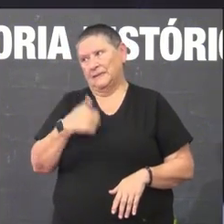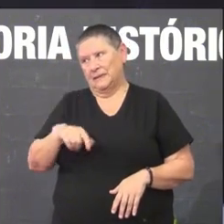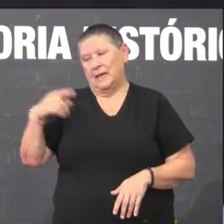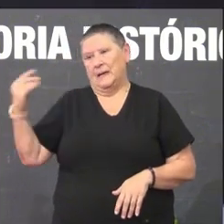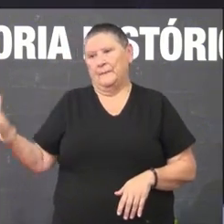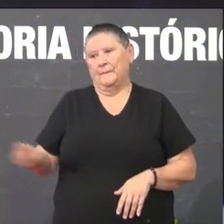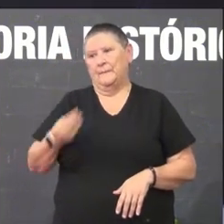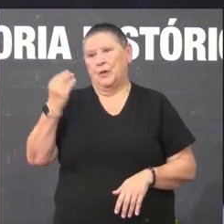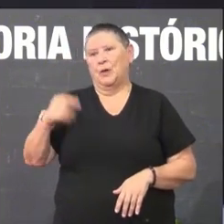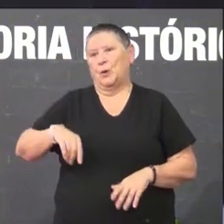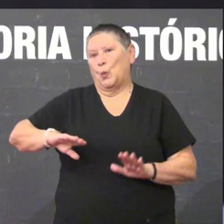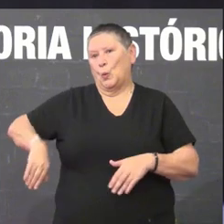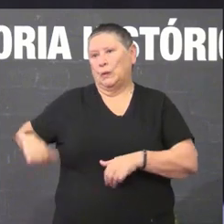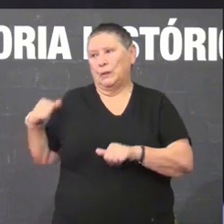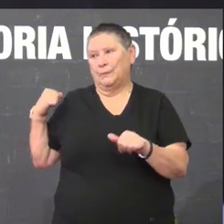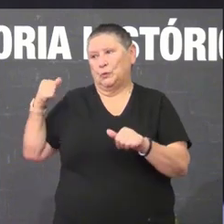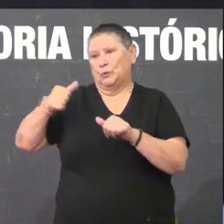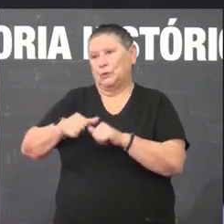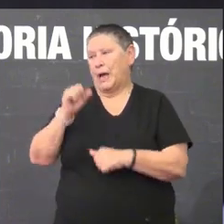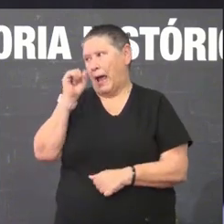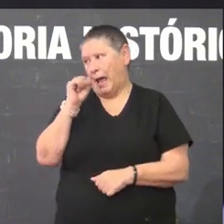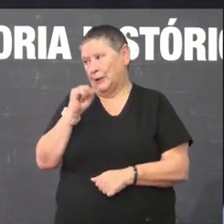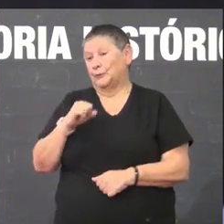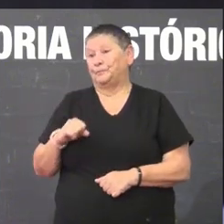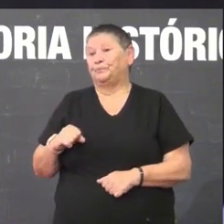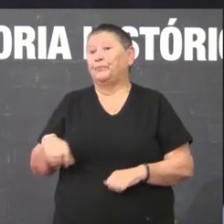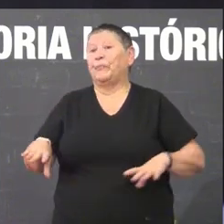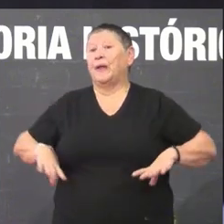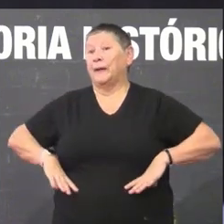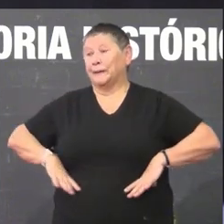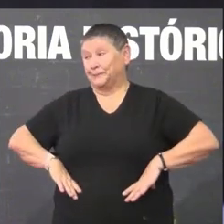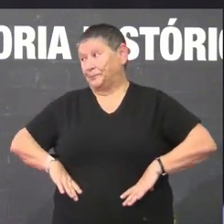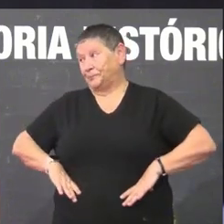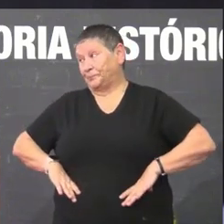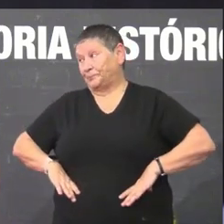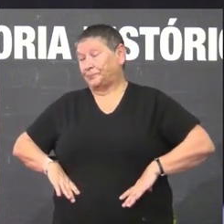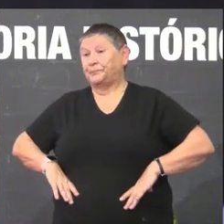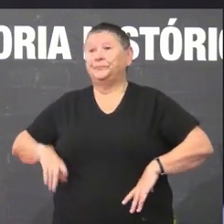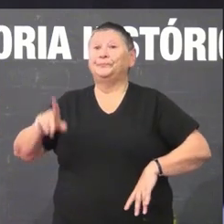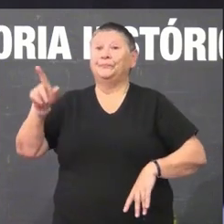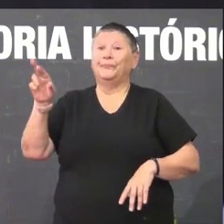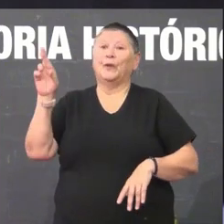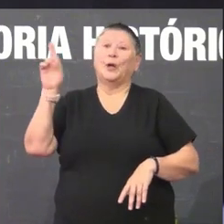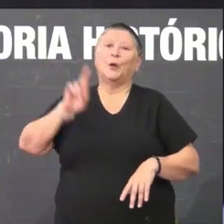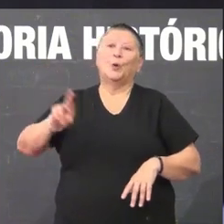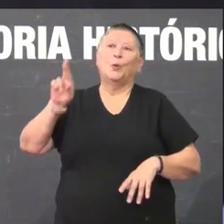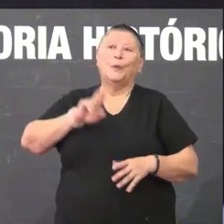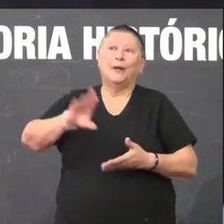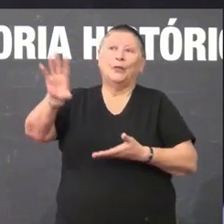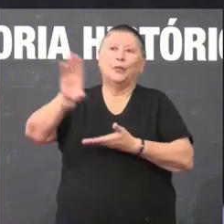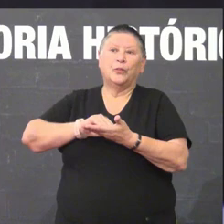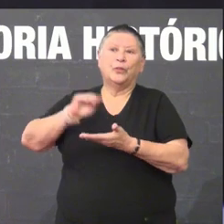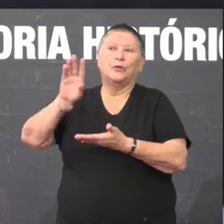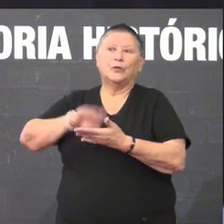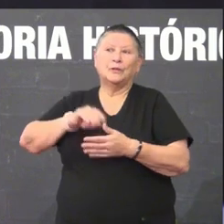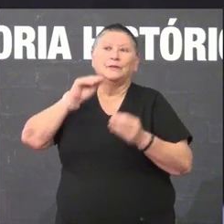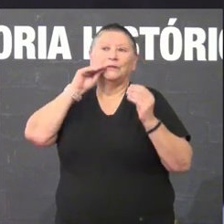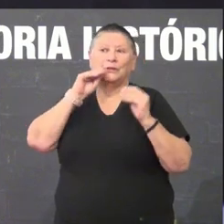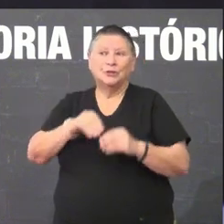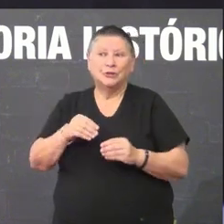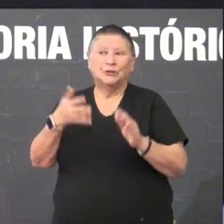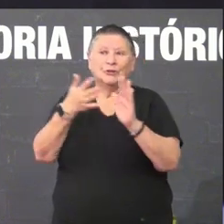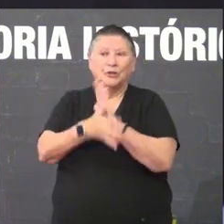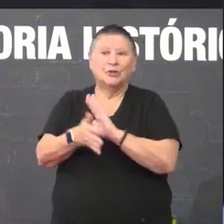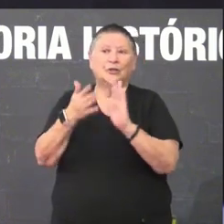en los los últimos años en Argentina fue esa recuperación del relato sobre la historia la